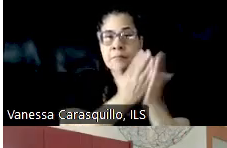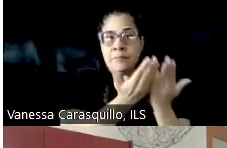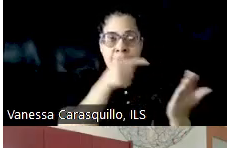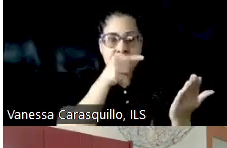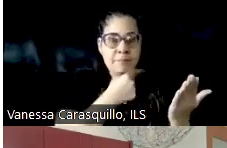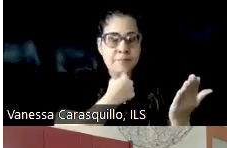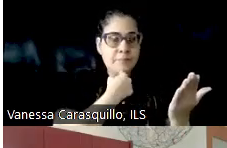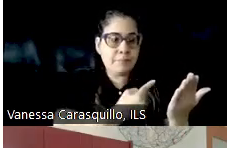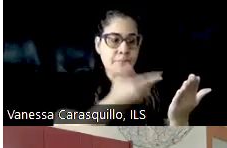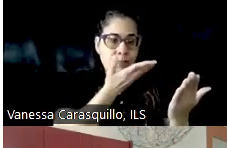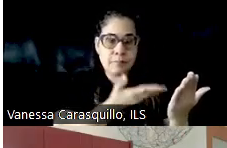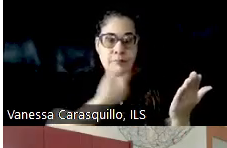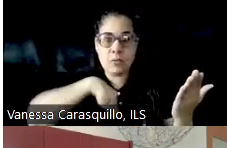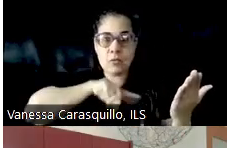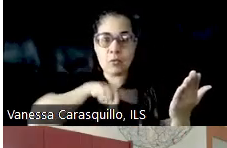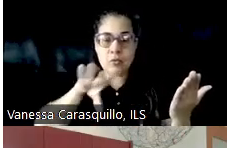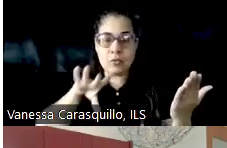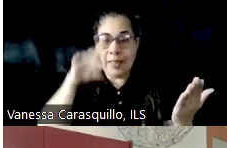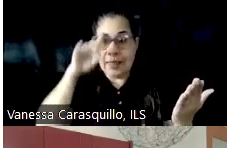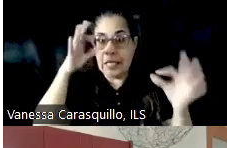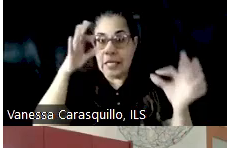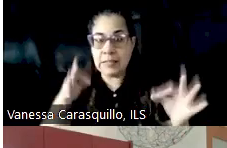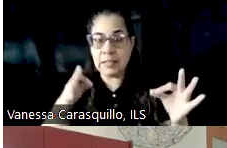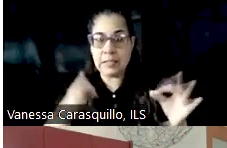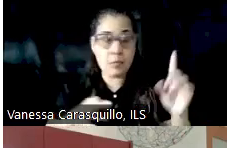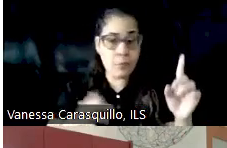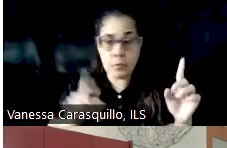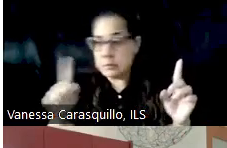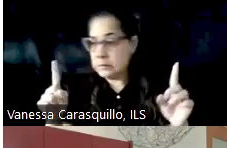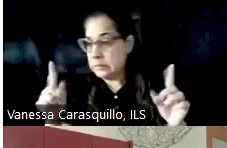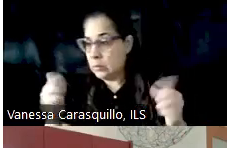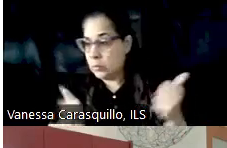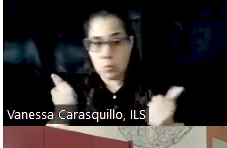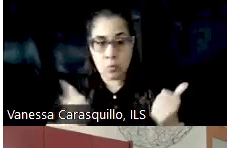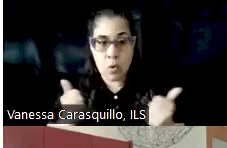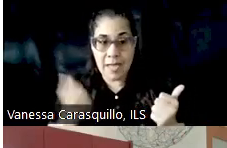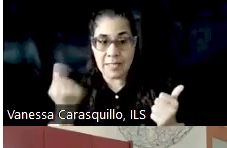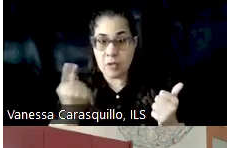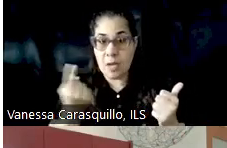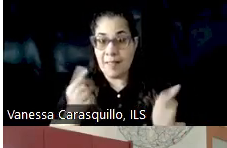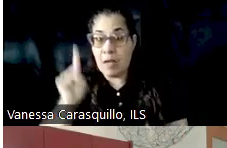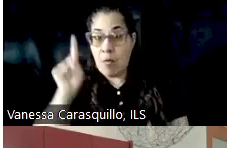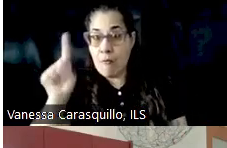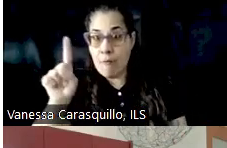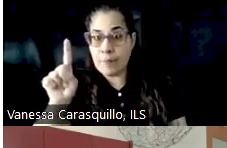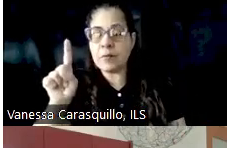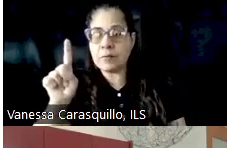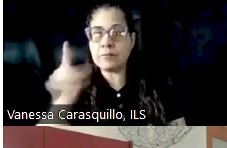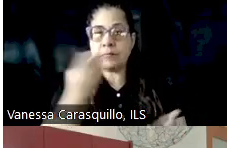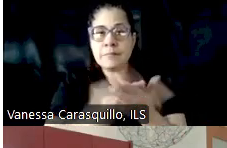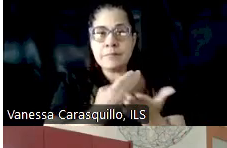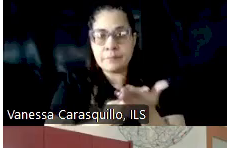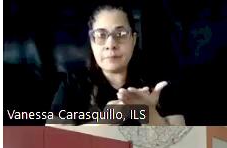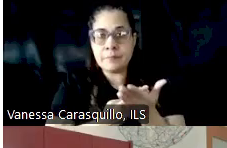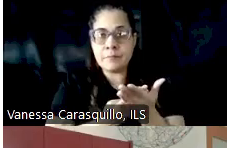que escoger entre uno y otro y solo podemos dar uno, hay evidencia suficiente que establece que el